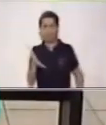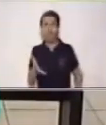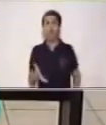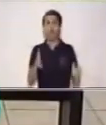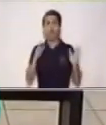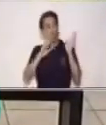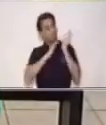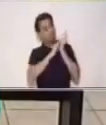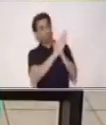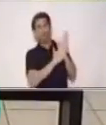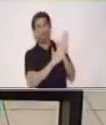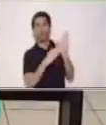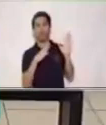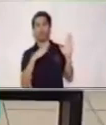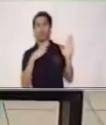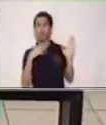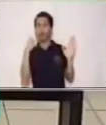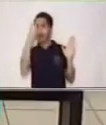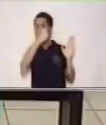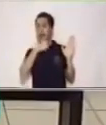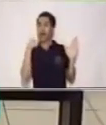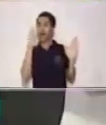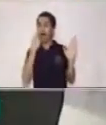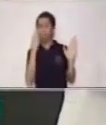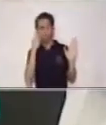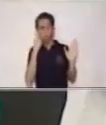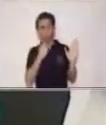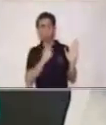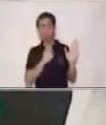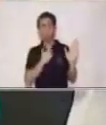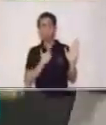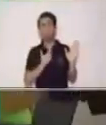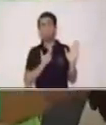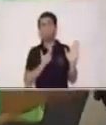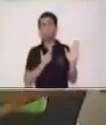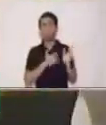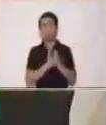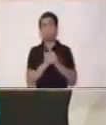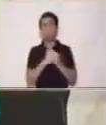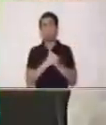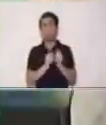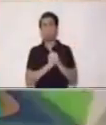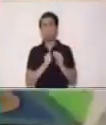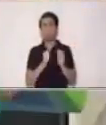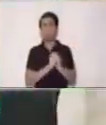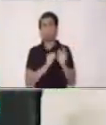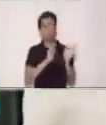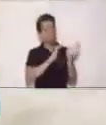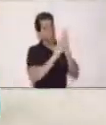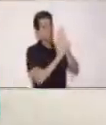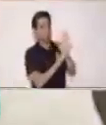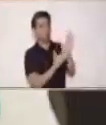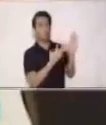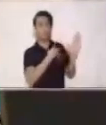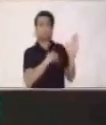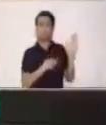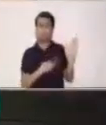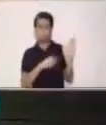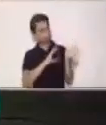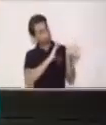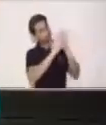de este lado tenemos una cara de preocupado, triste, alegre,